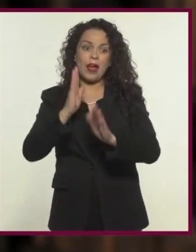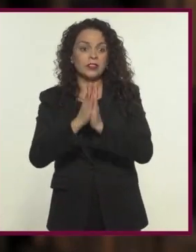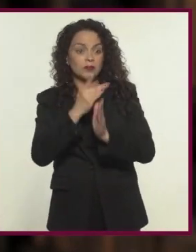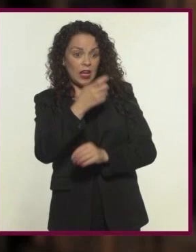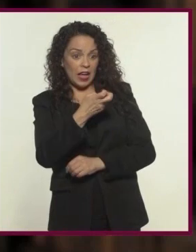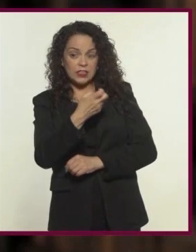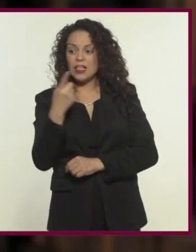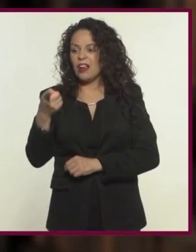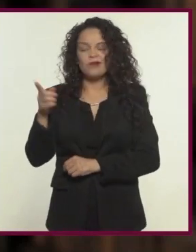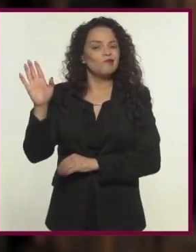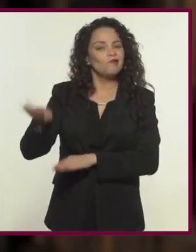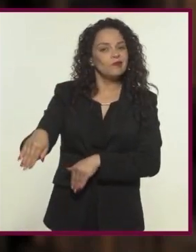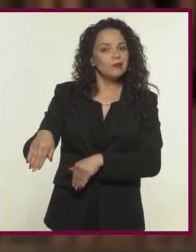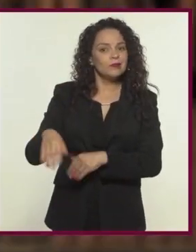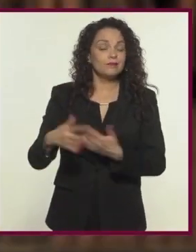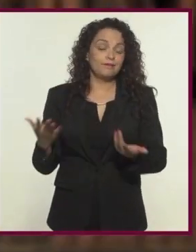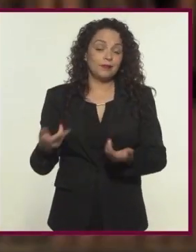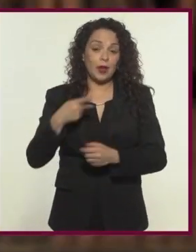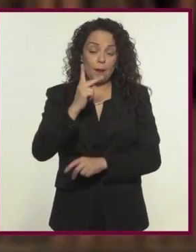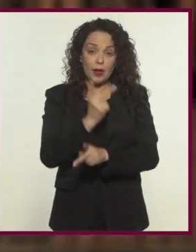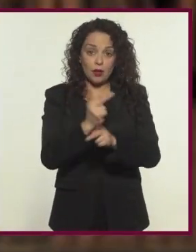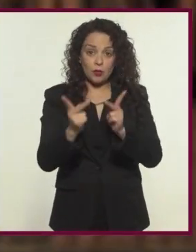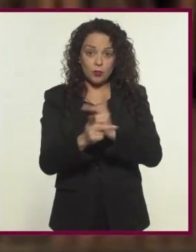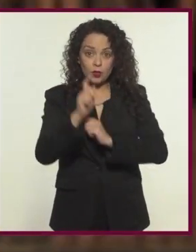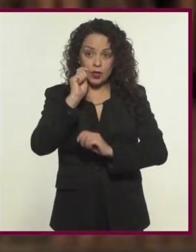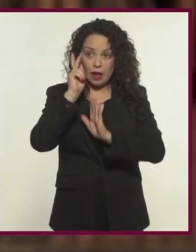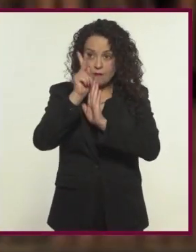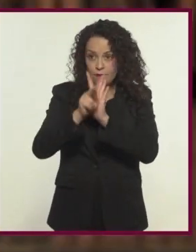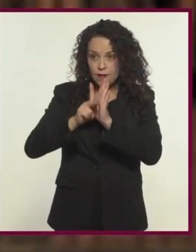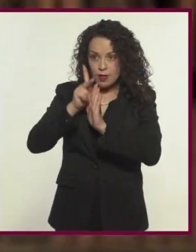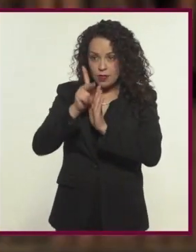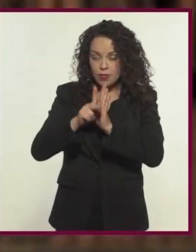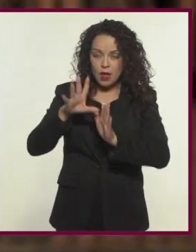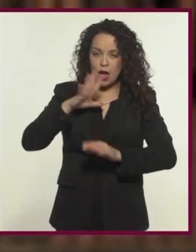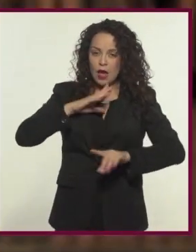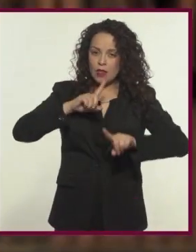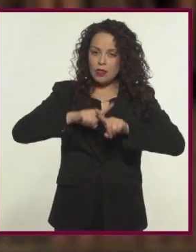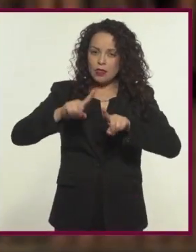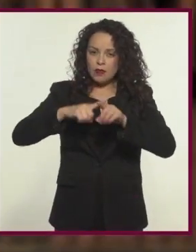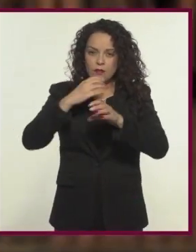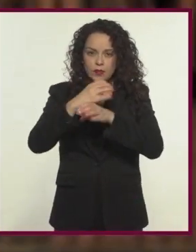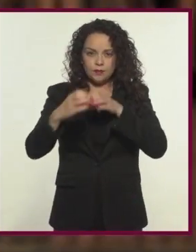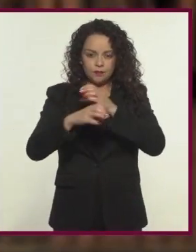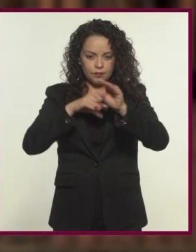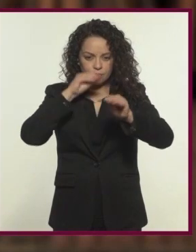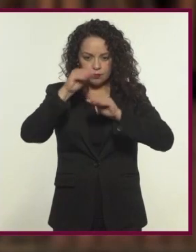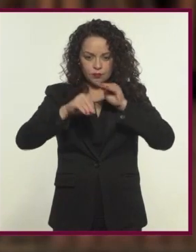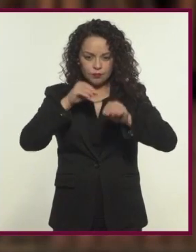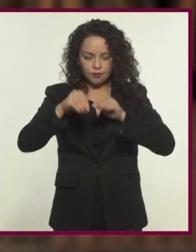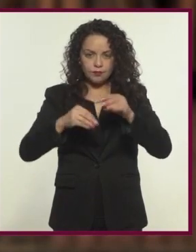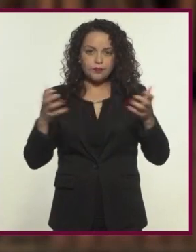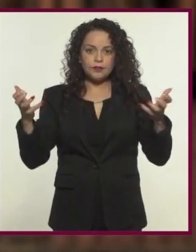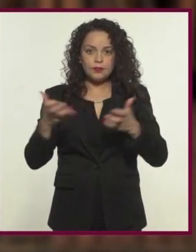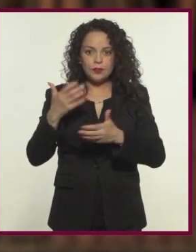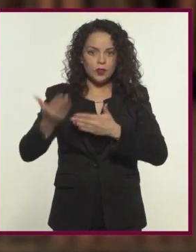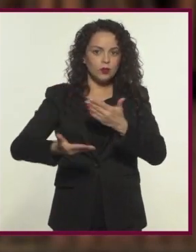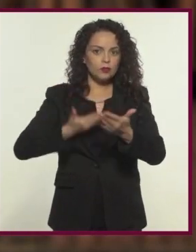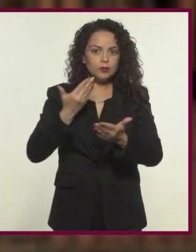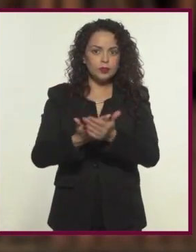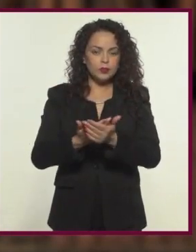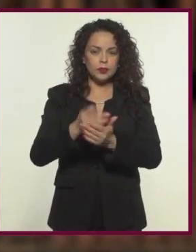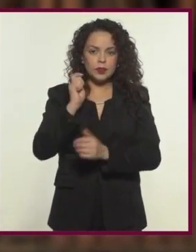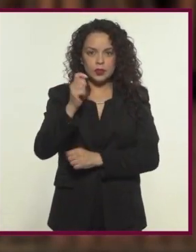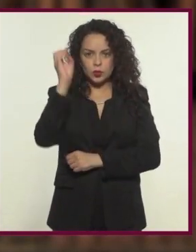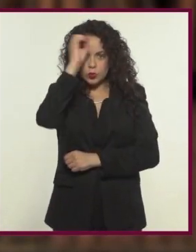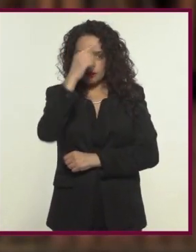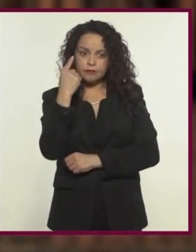la otra. Sin embargo, los productos audiovisuales tienen una serie de componentes y elementos que se han creado y